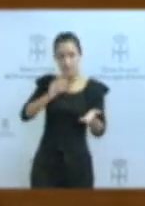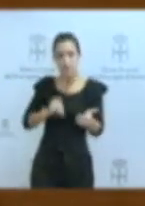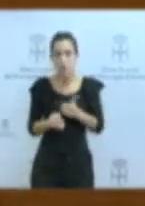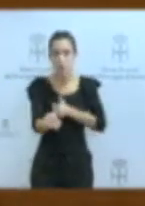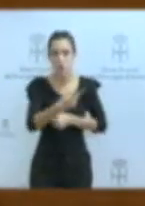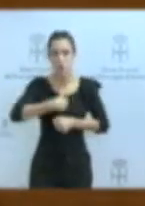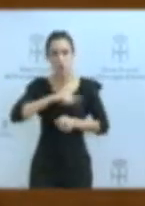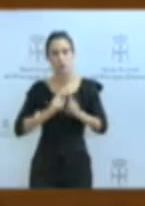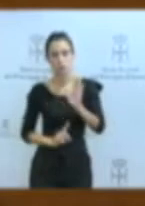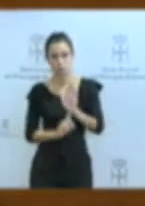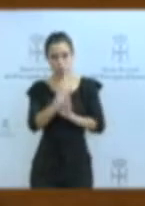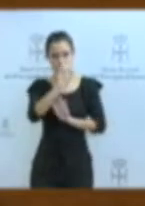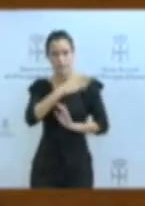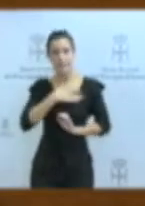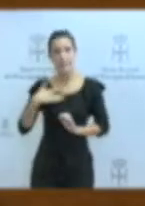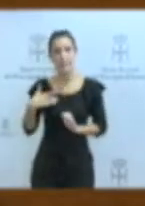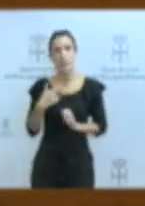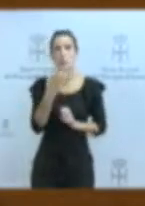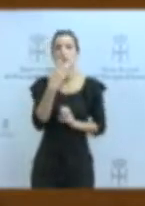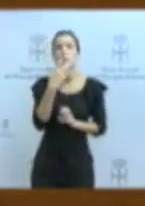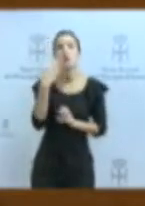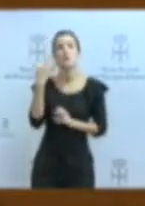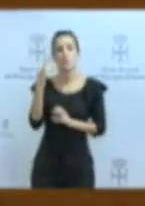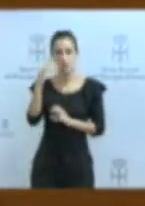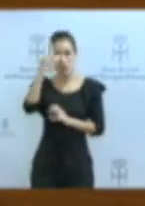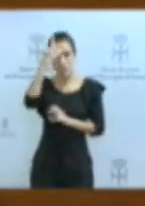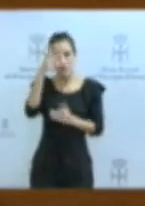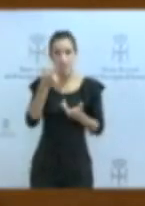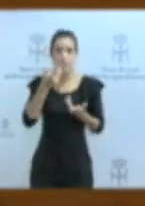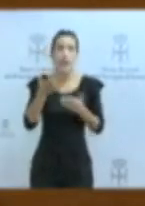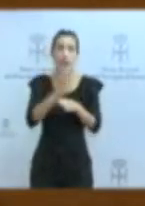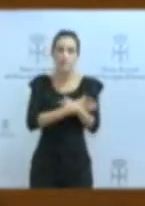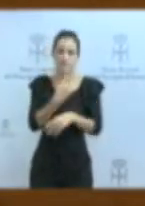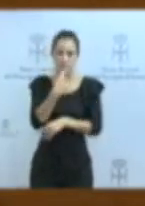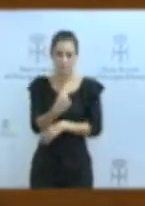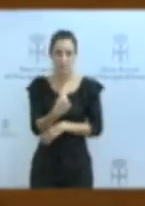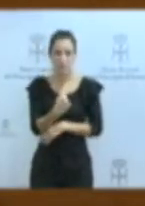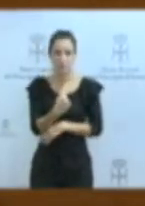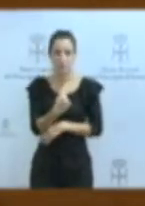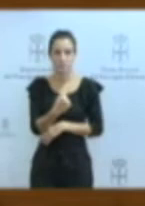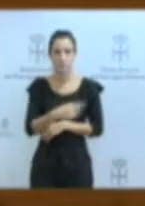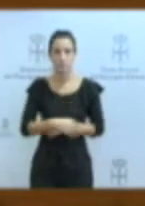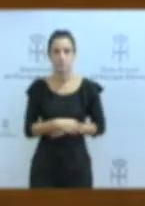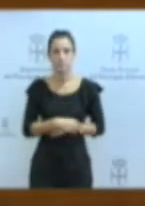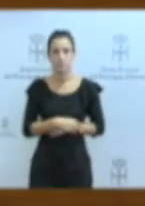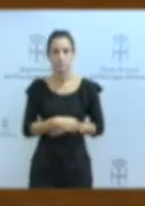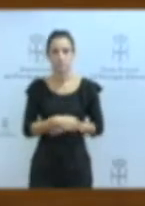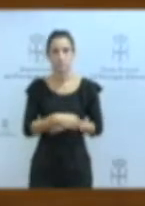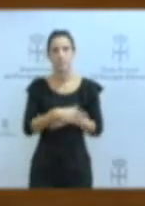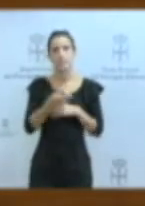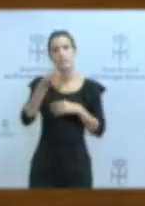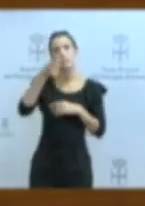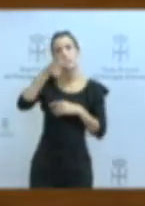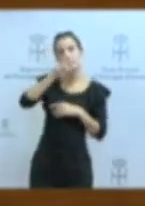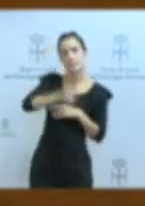de Frankfurt, que antes aludía, pues, en efecto, con la zona asiática, que nos parece que es un segmento de